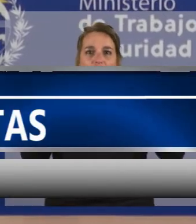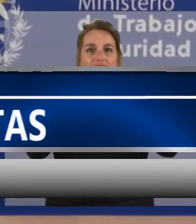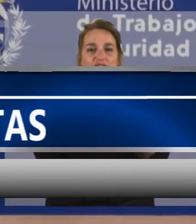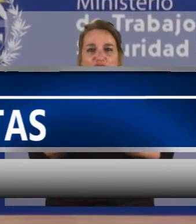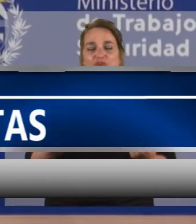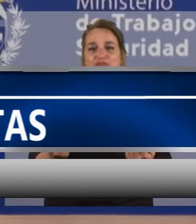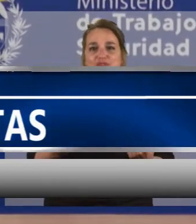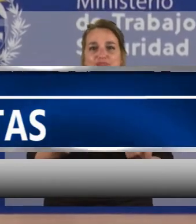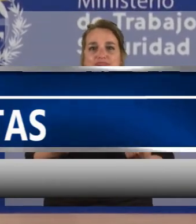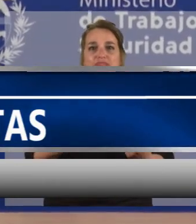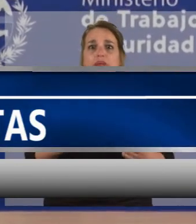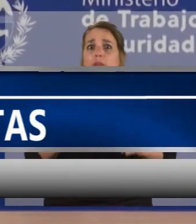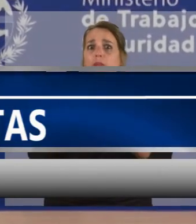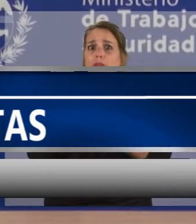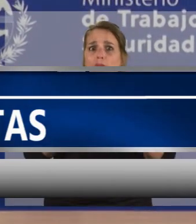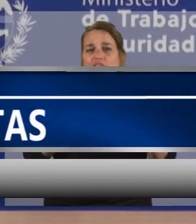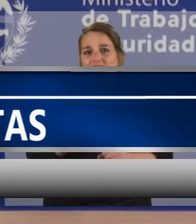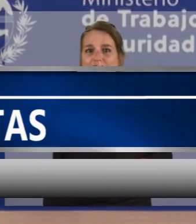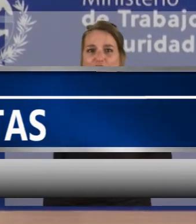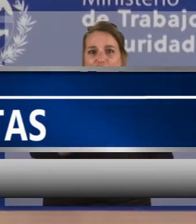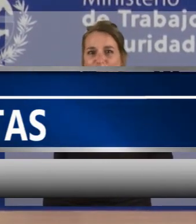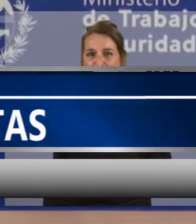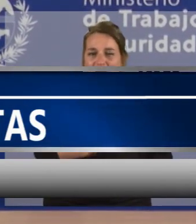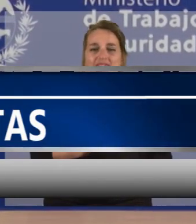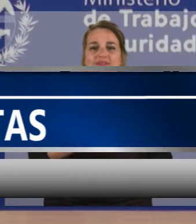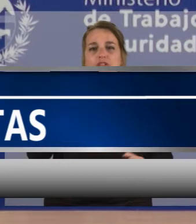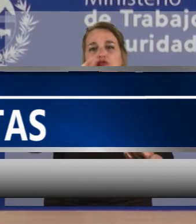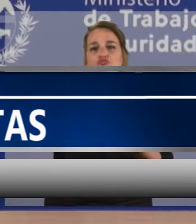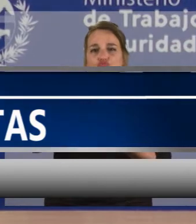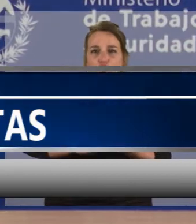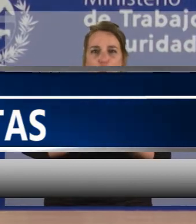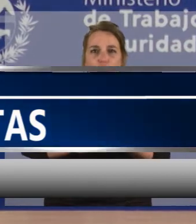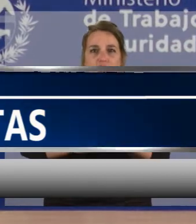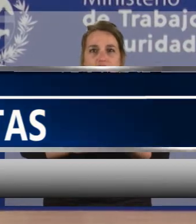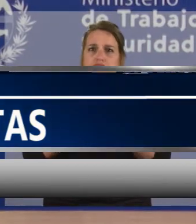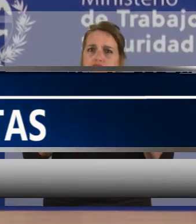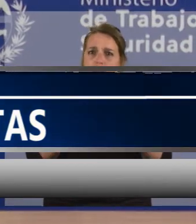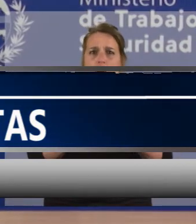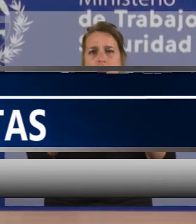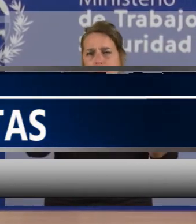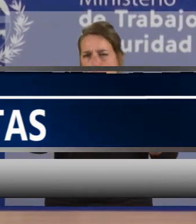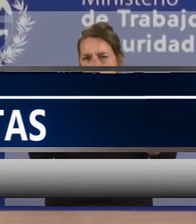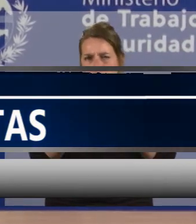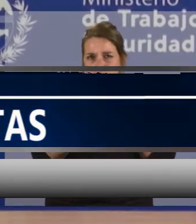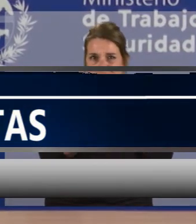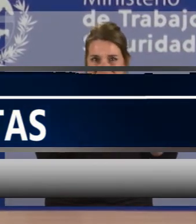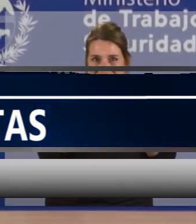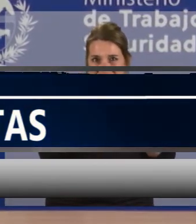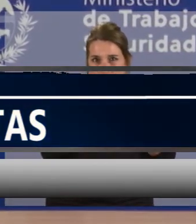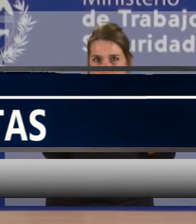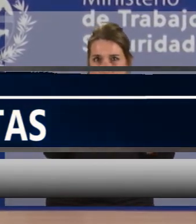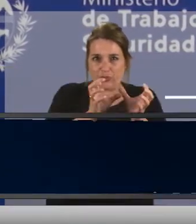El motivo de la convocatoria es darles la información de que luego de un diálogo